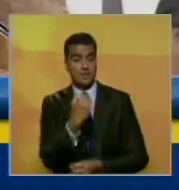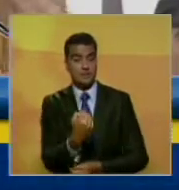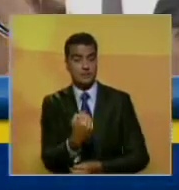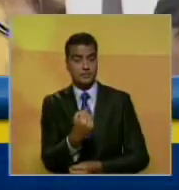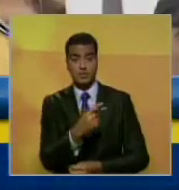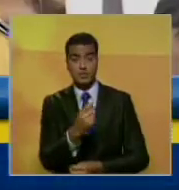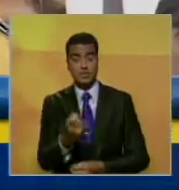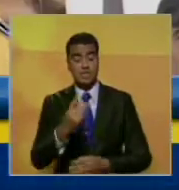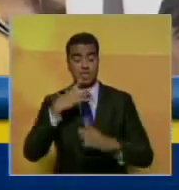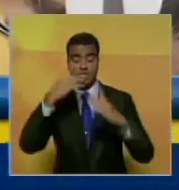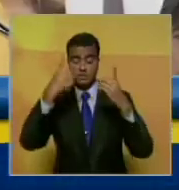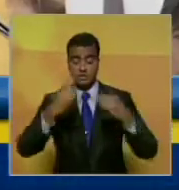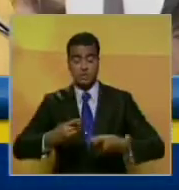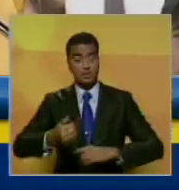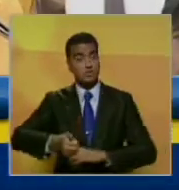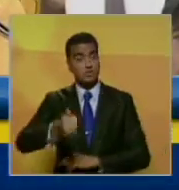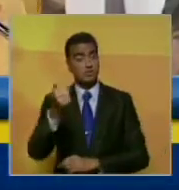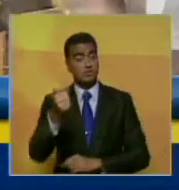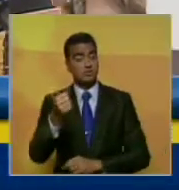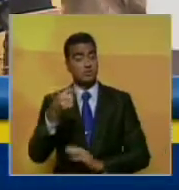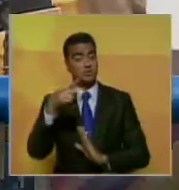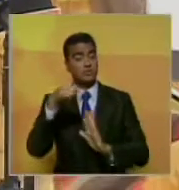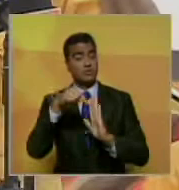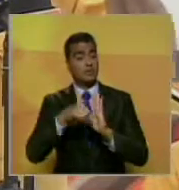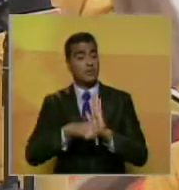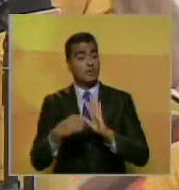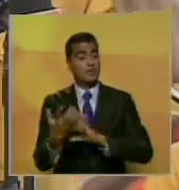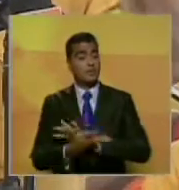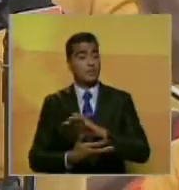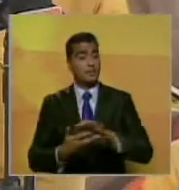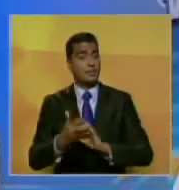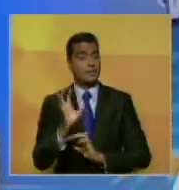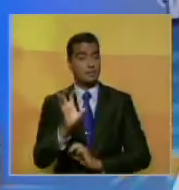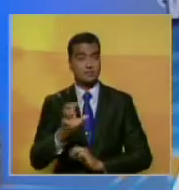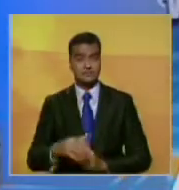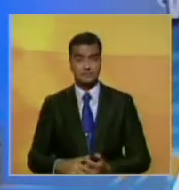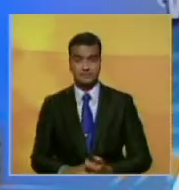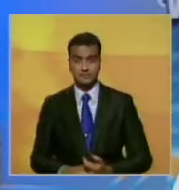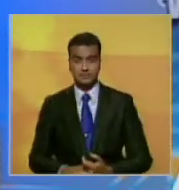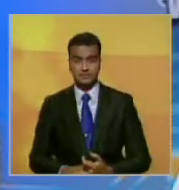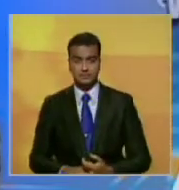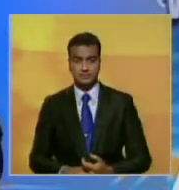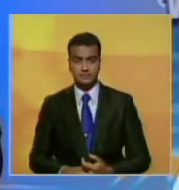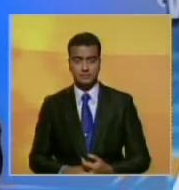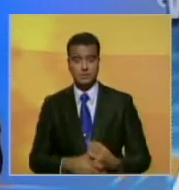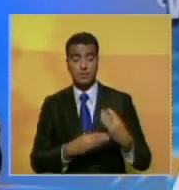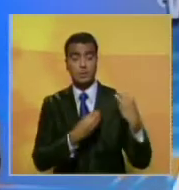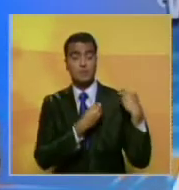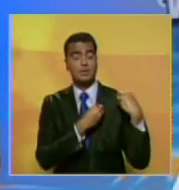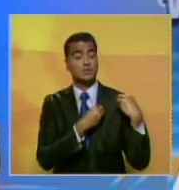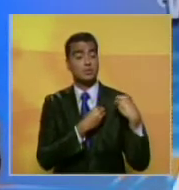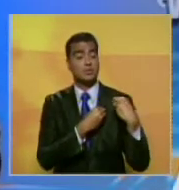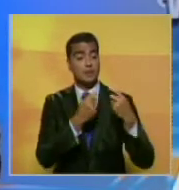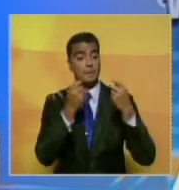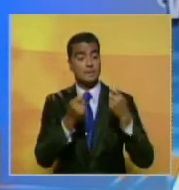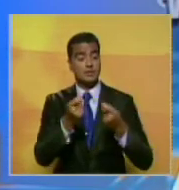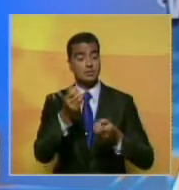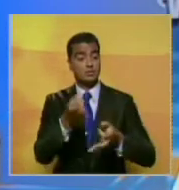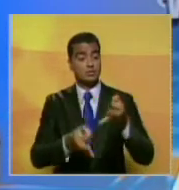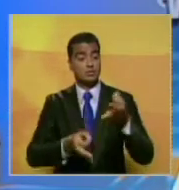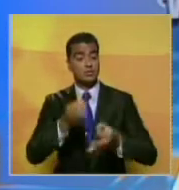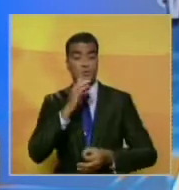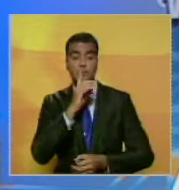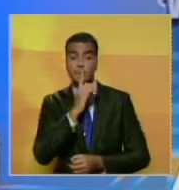no se toman decisiones positivas, se profundizará la crisis en el país. La superintendenta de Precios Justos,